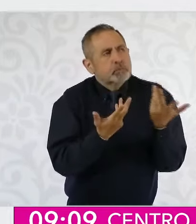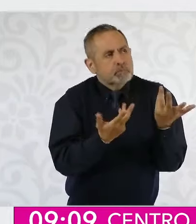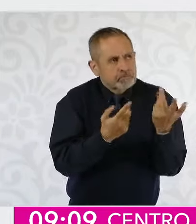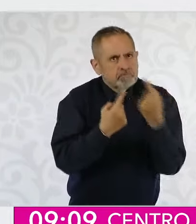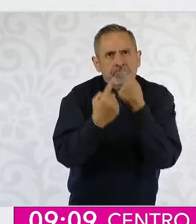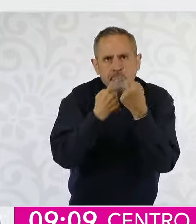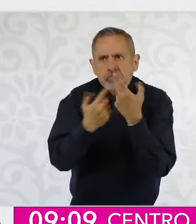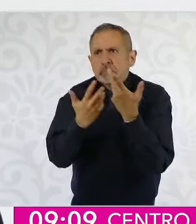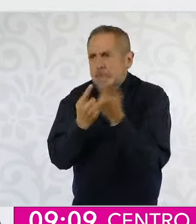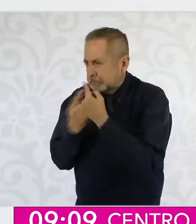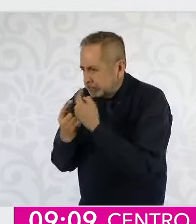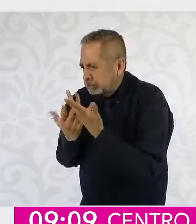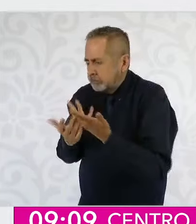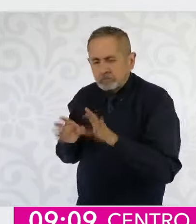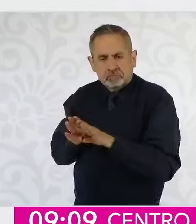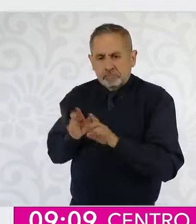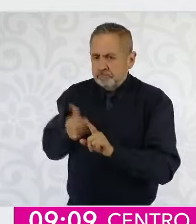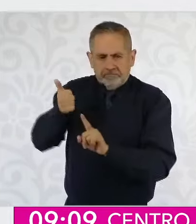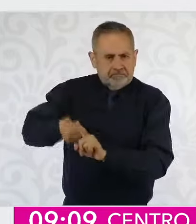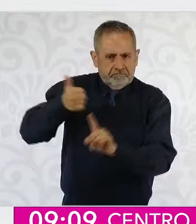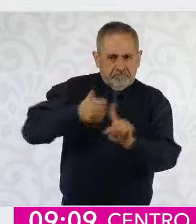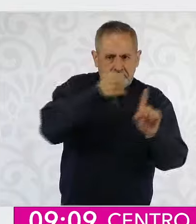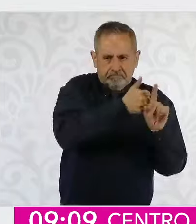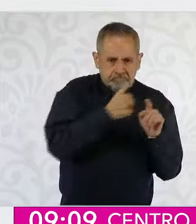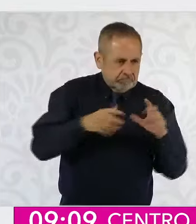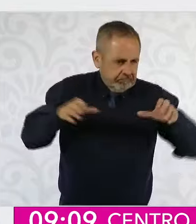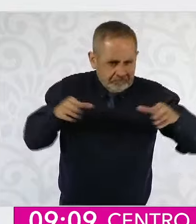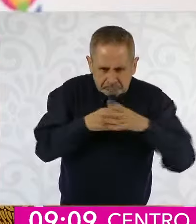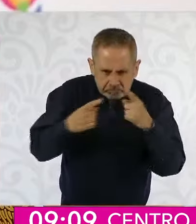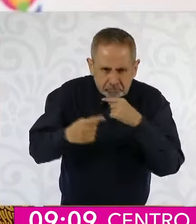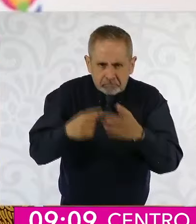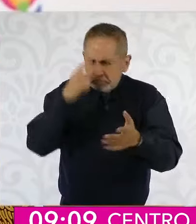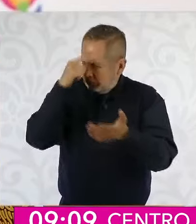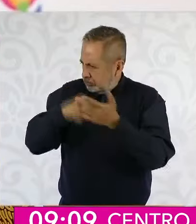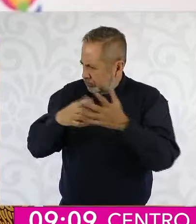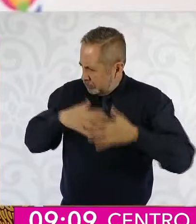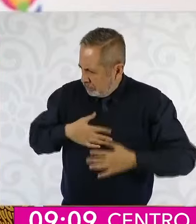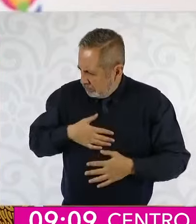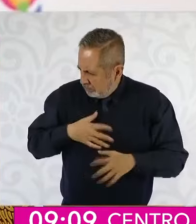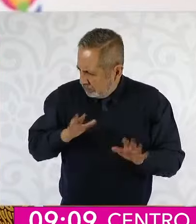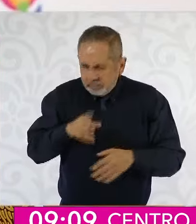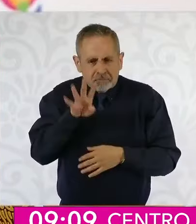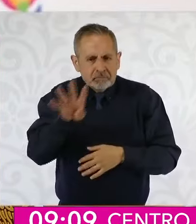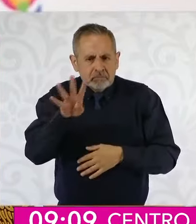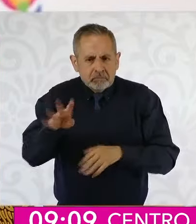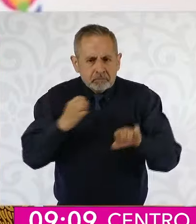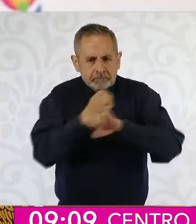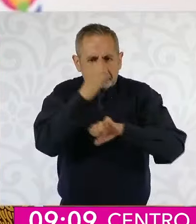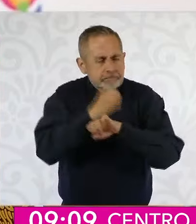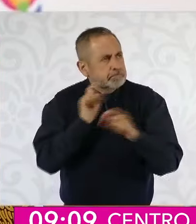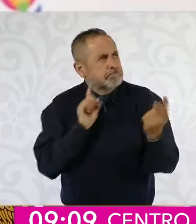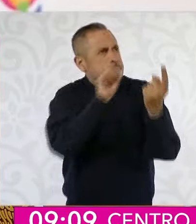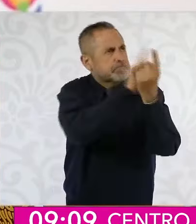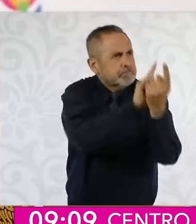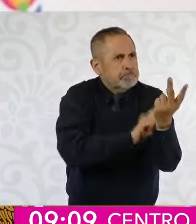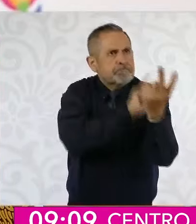De tal manera que, digamos, yo estoy por, creo que llevo 19 estados,